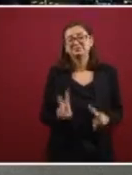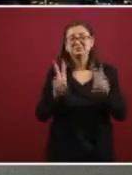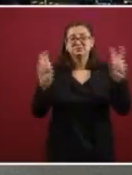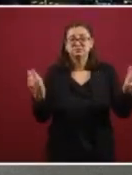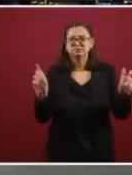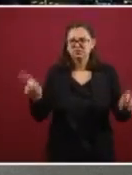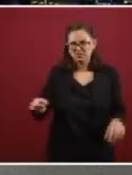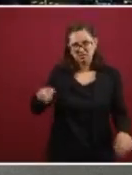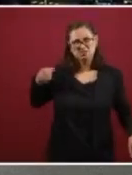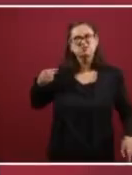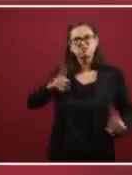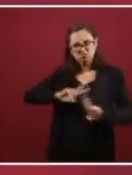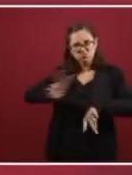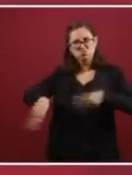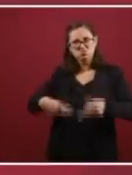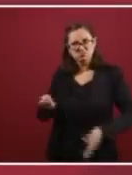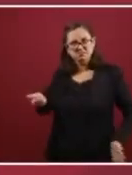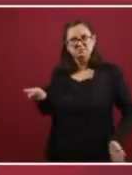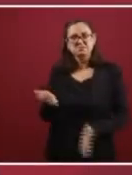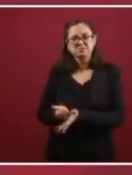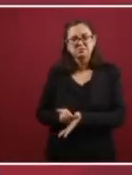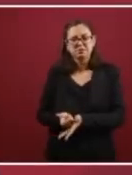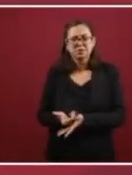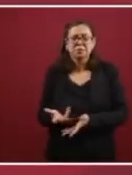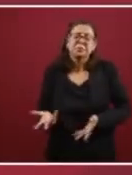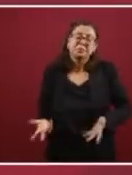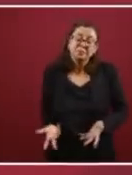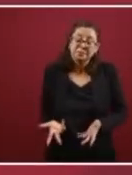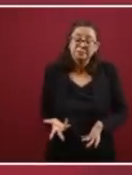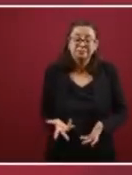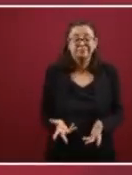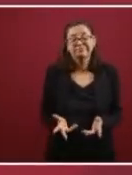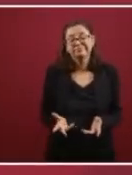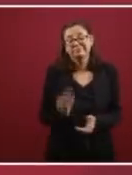también parte de la responsabilidad